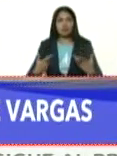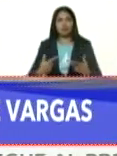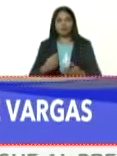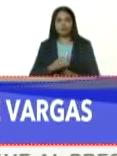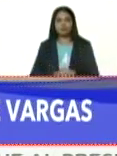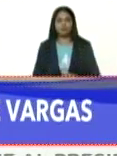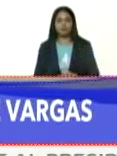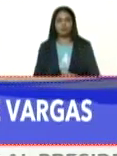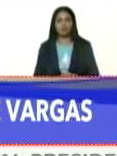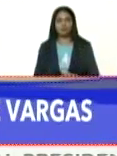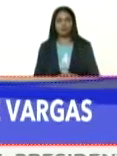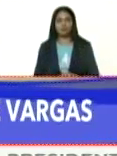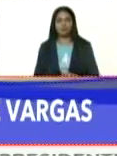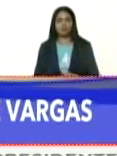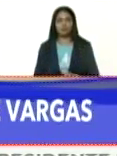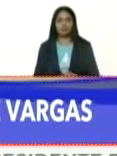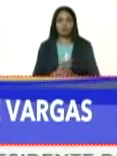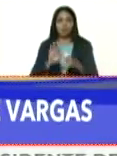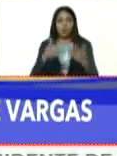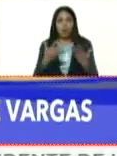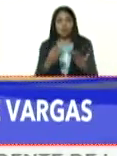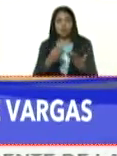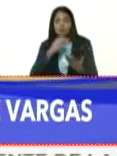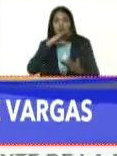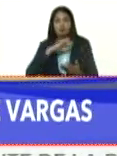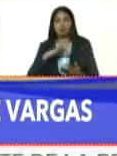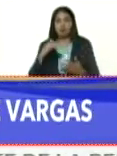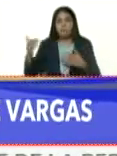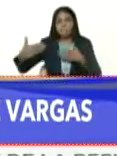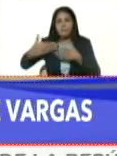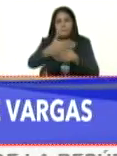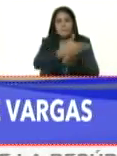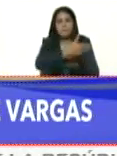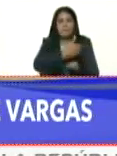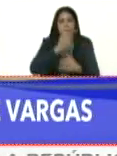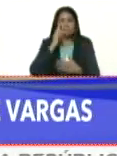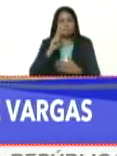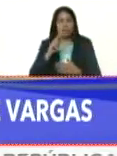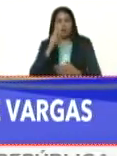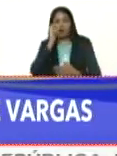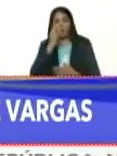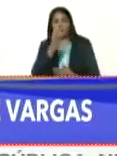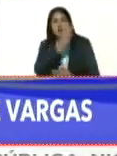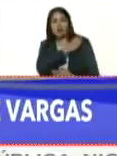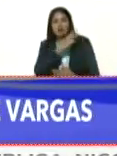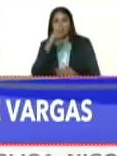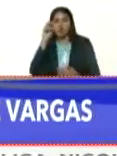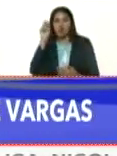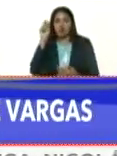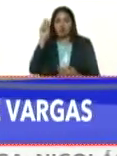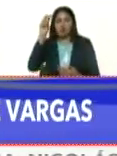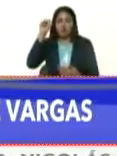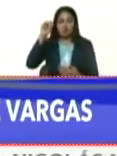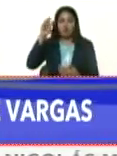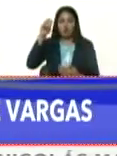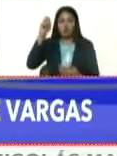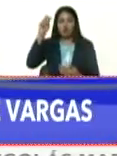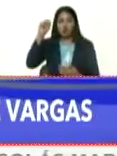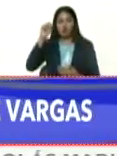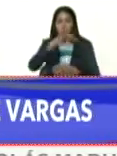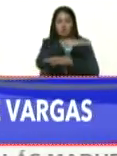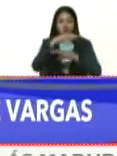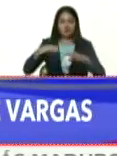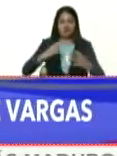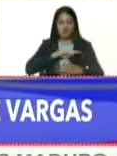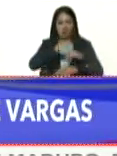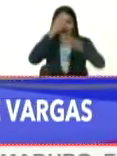cuando la historia recoge que el coronel Juan José Rondón, llanero de pura